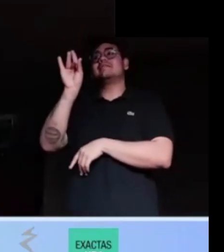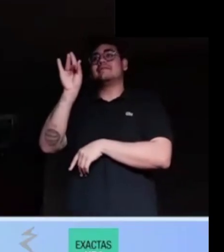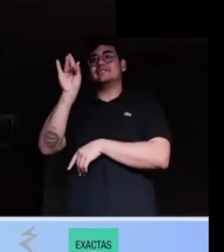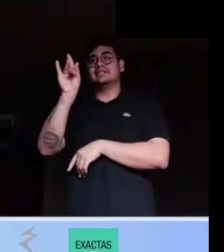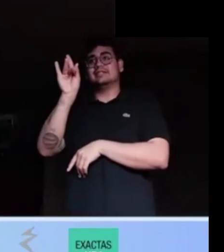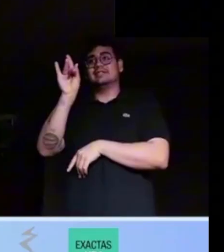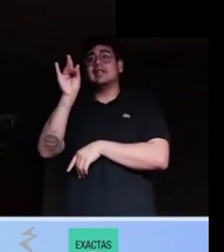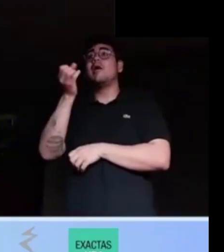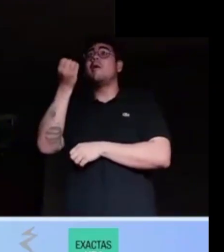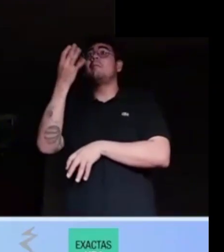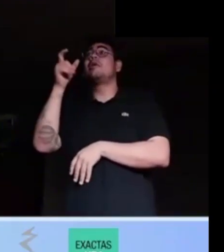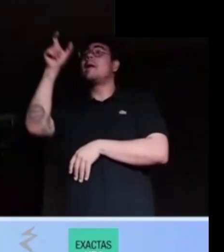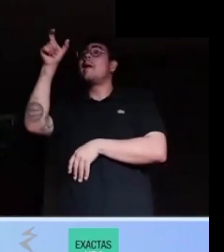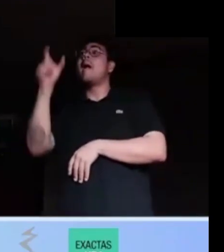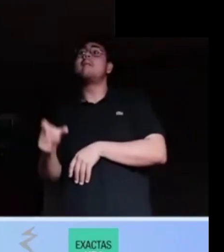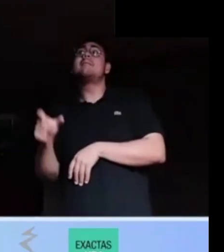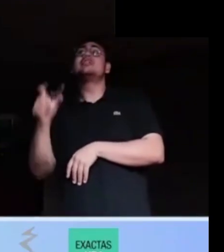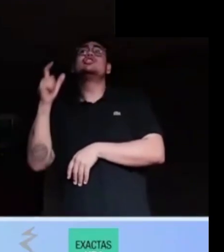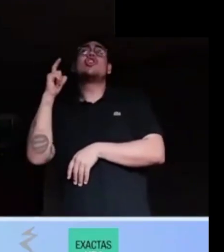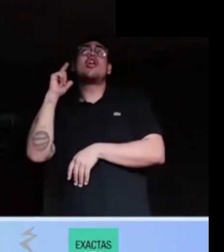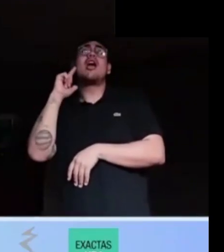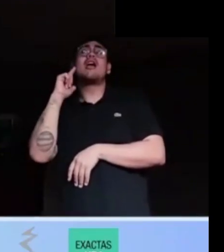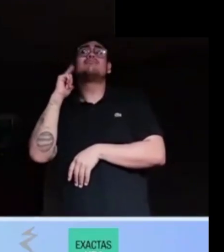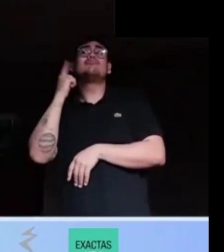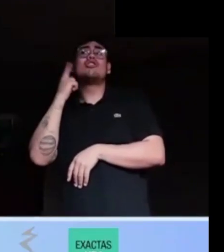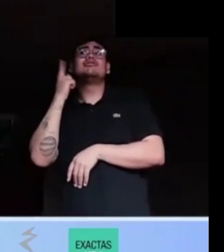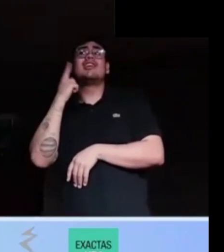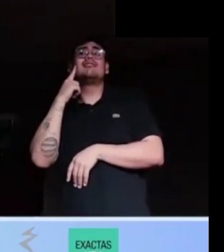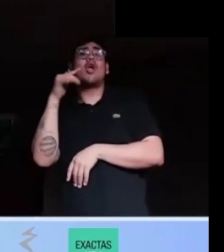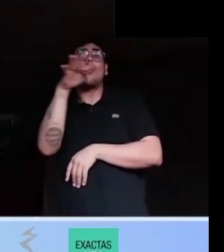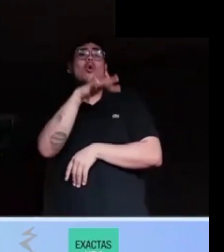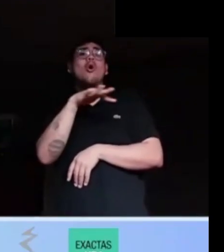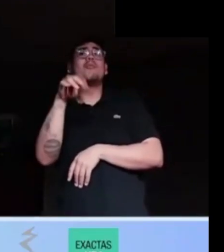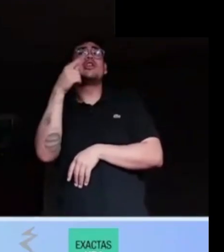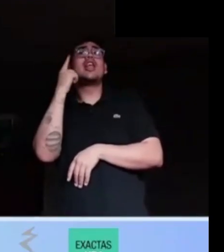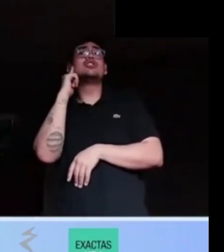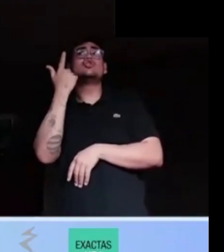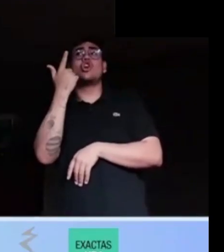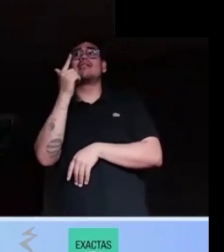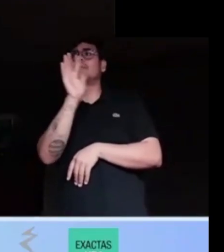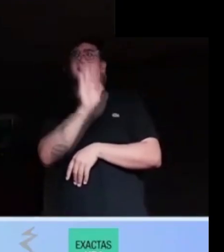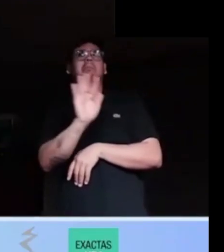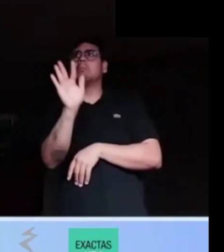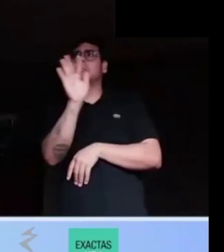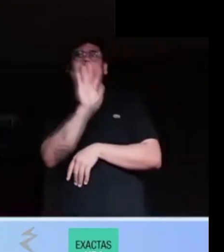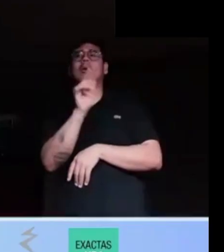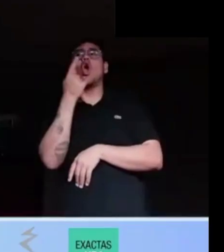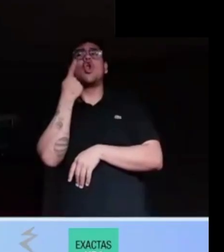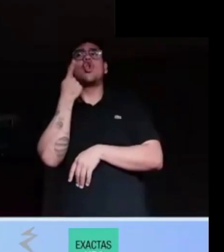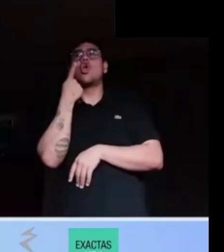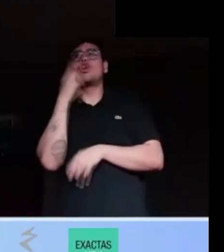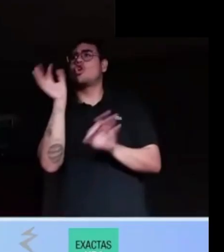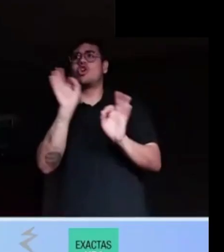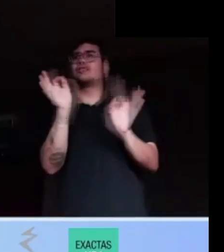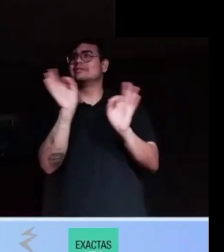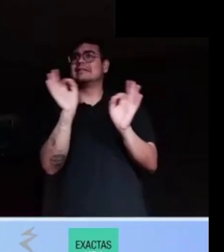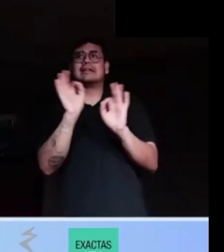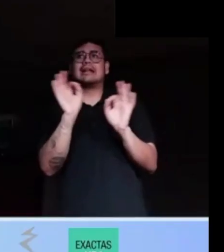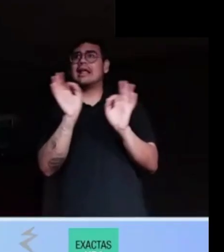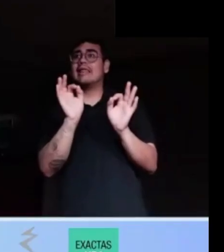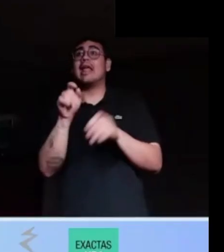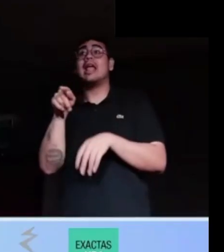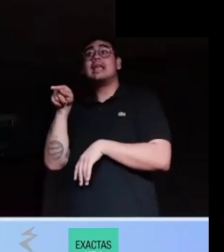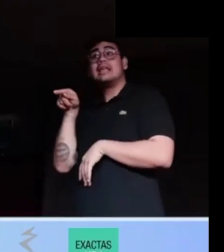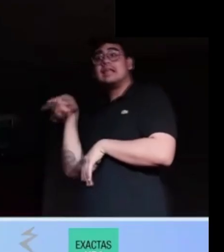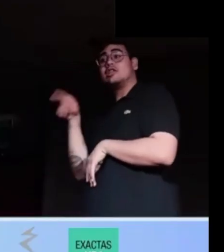no sabía nada, por lo menos hablo en general. Eso que vos nombraste como el gran logro es un gran logro, y